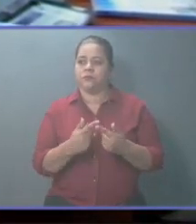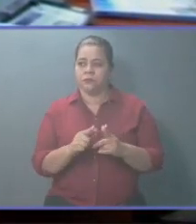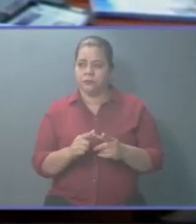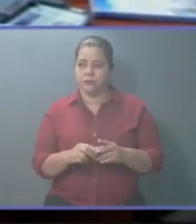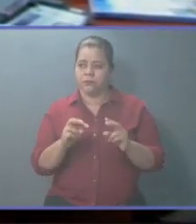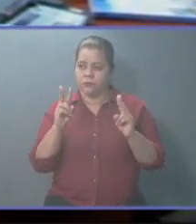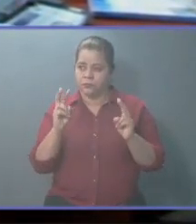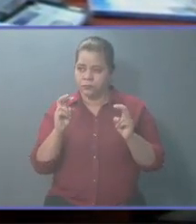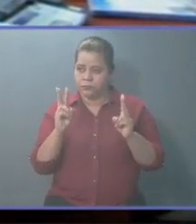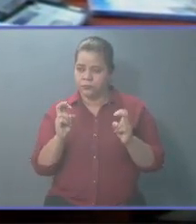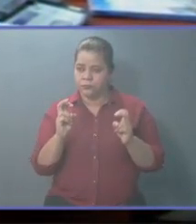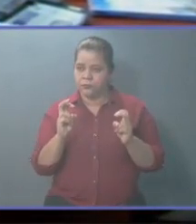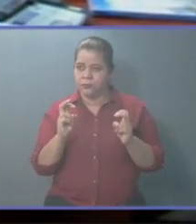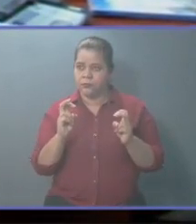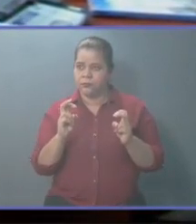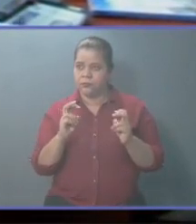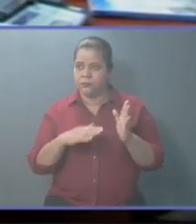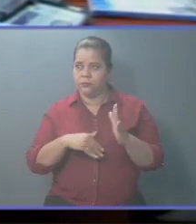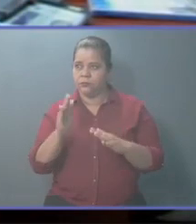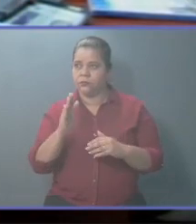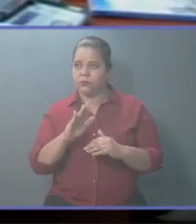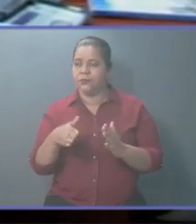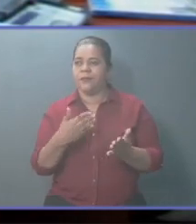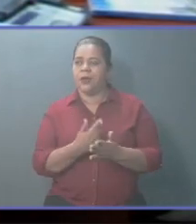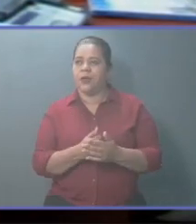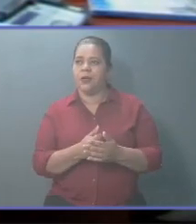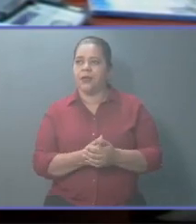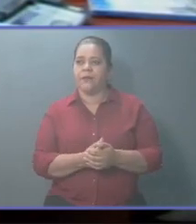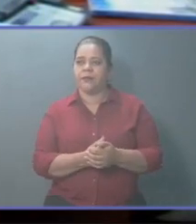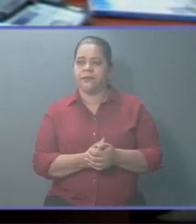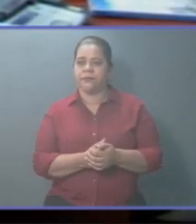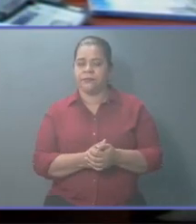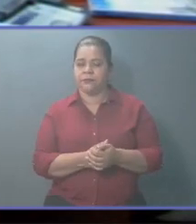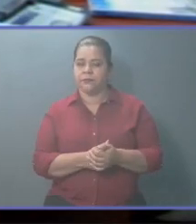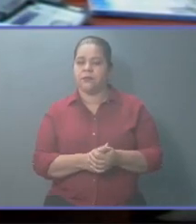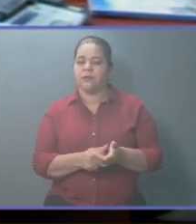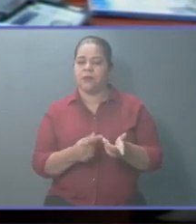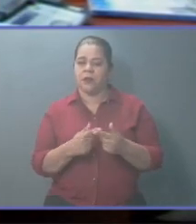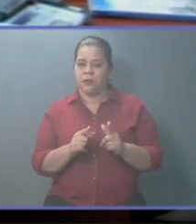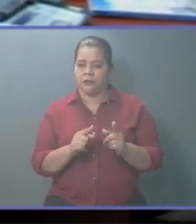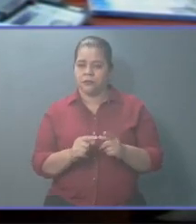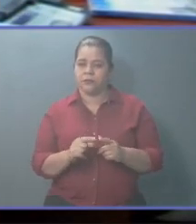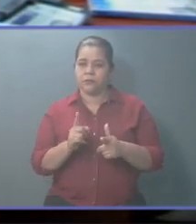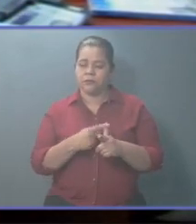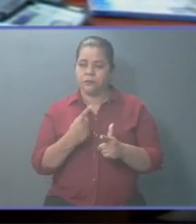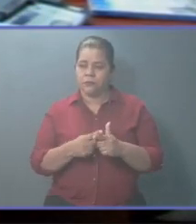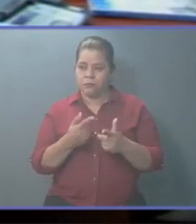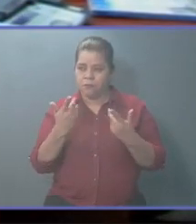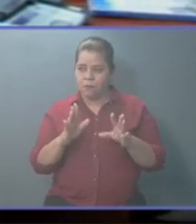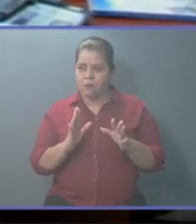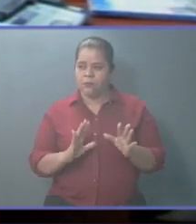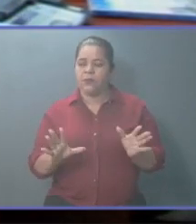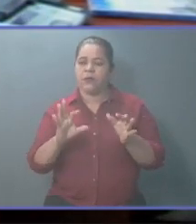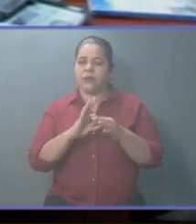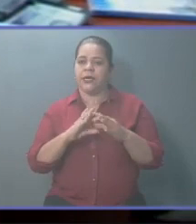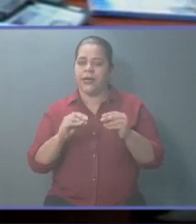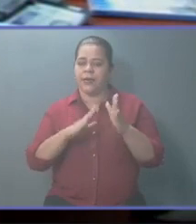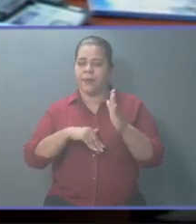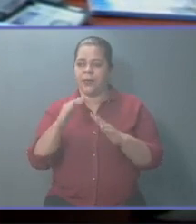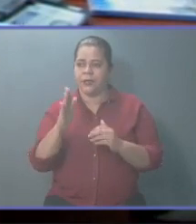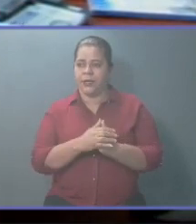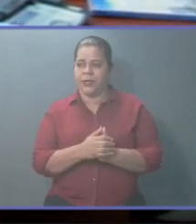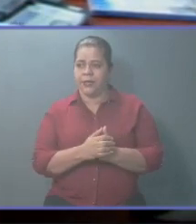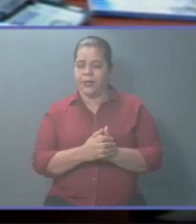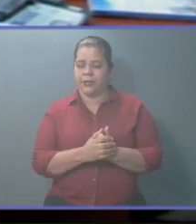social que se contrae a largo plazo. Y se han ya hecho gestiones, pues de